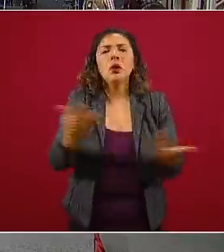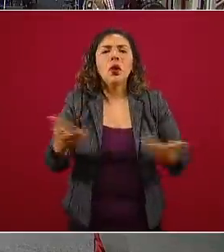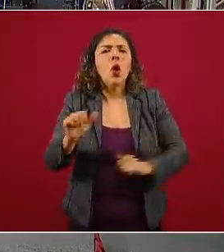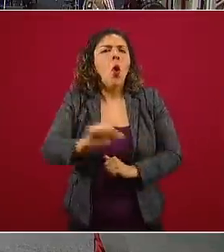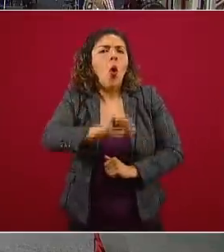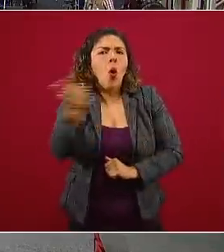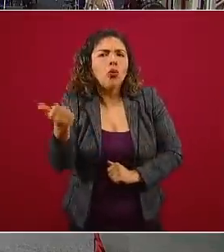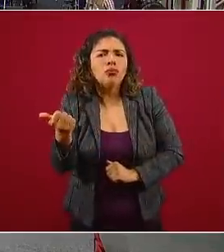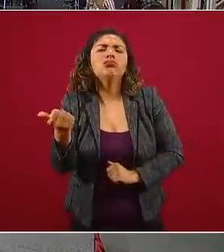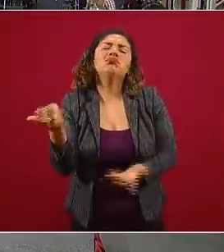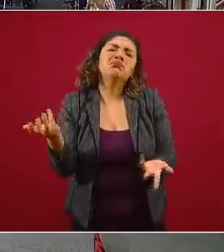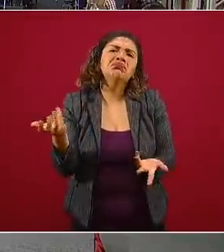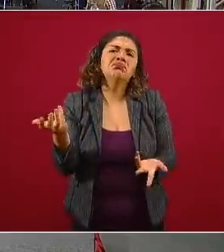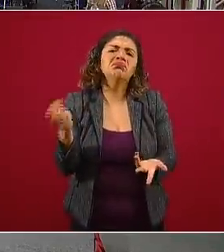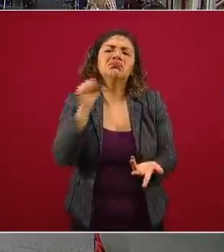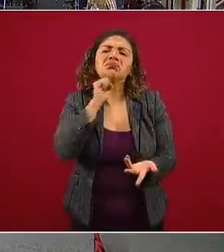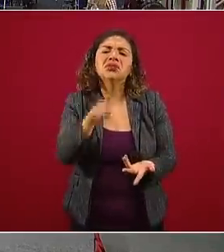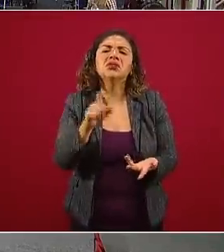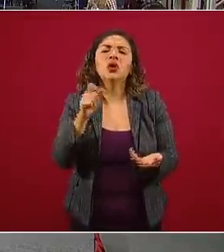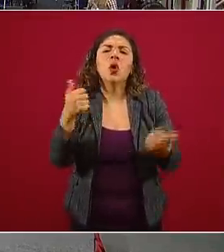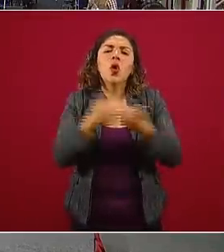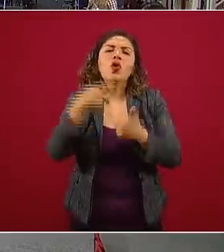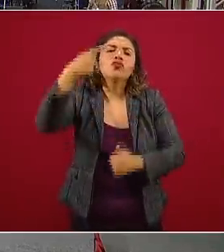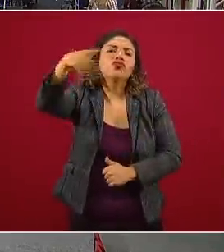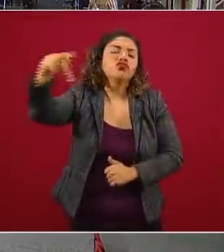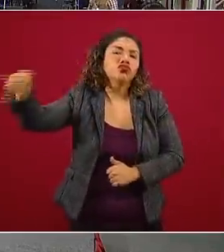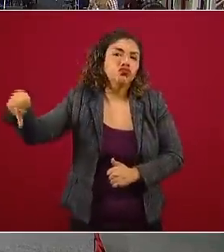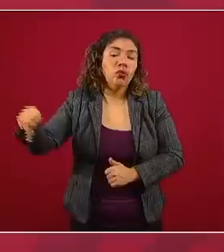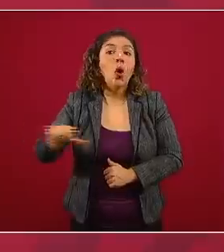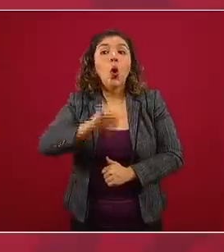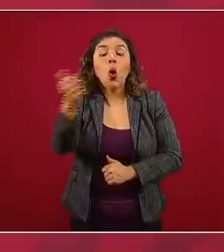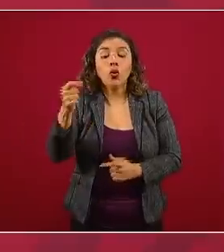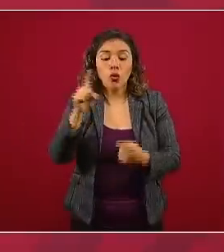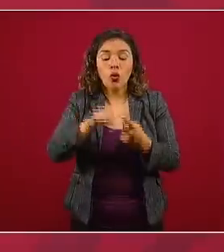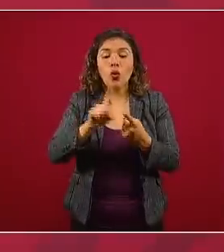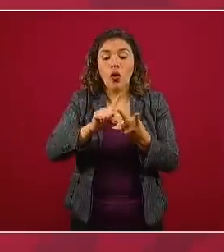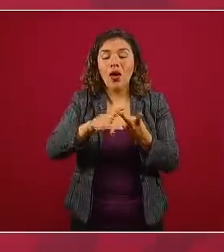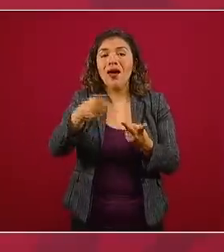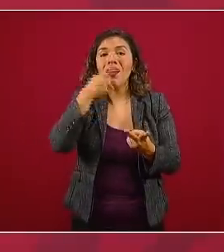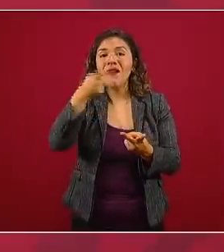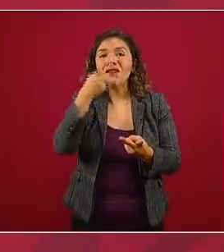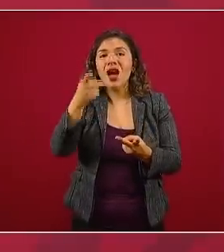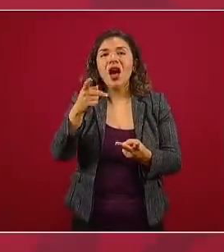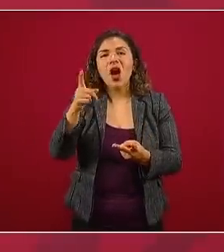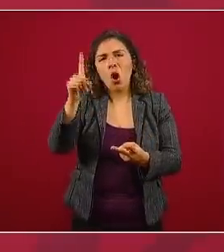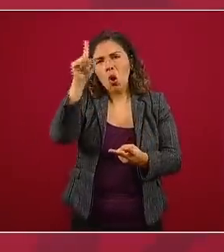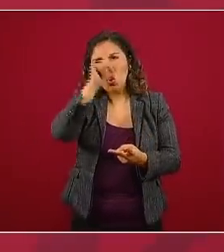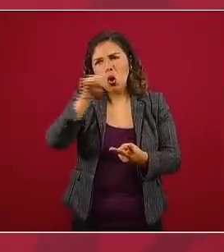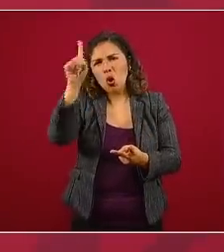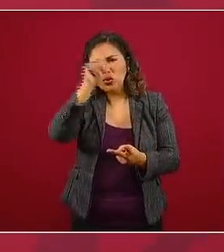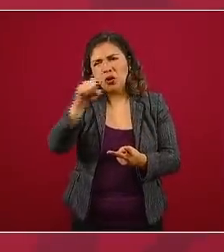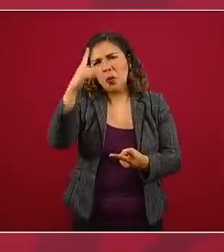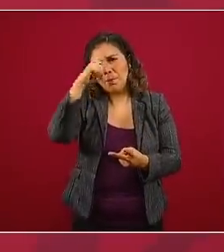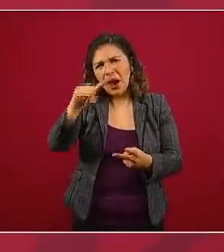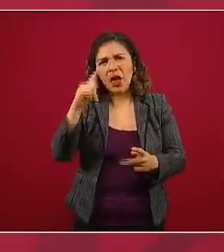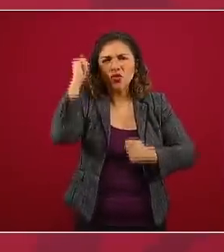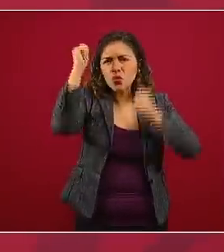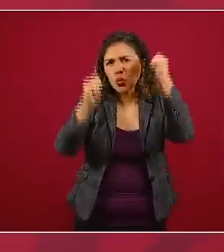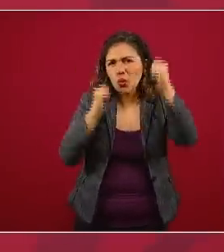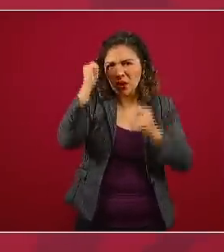los tiene que ver con los legisladores acerca del consejo del fomento al turismo